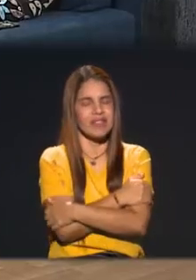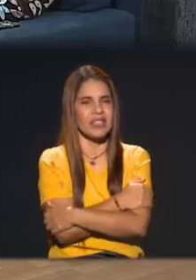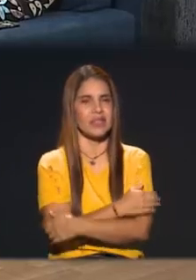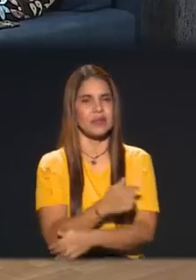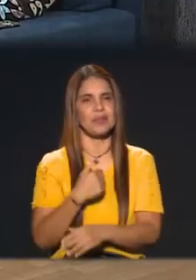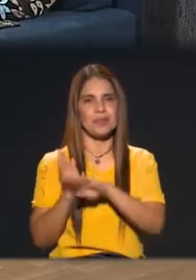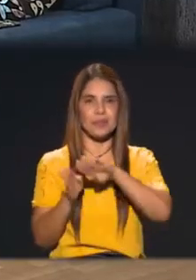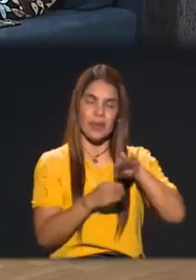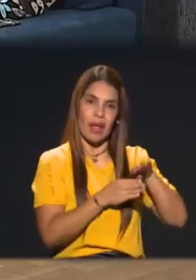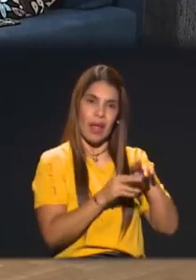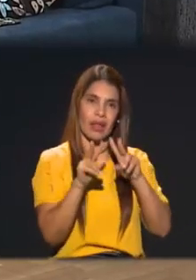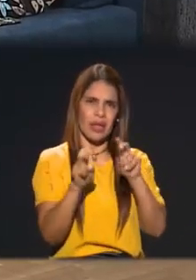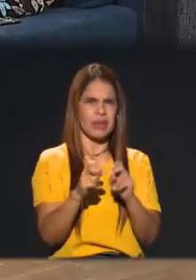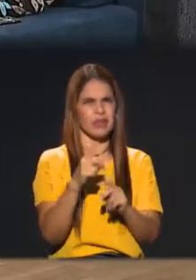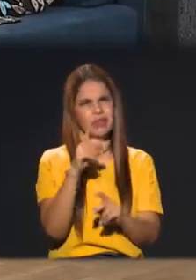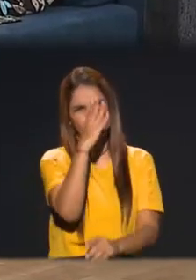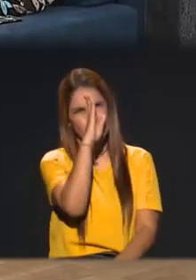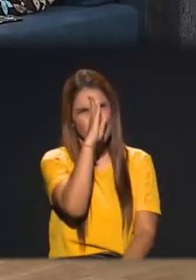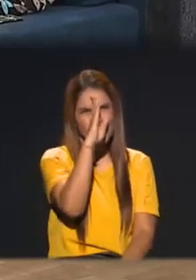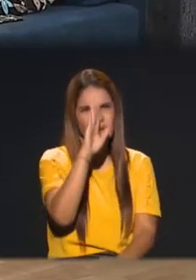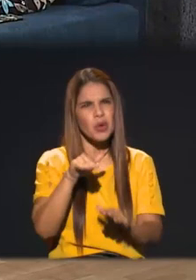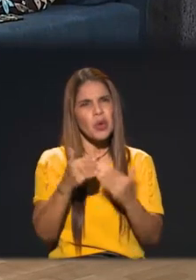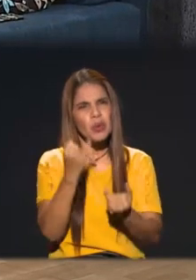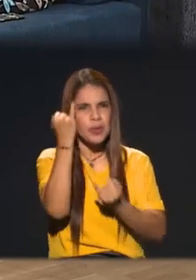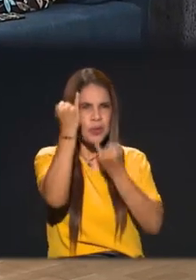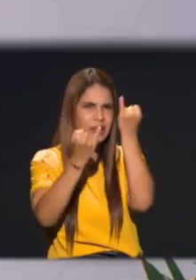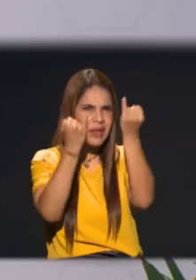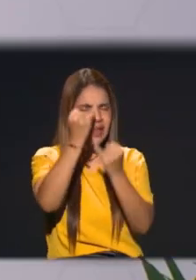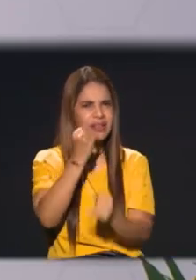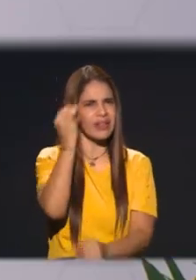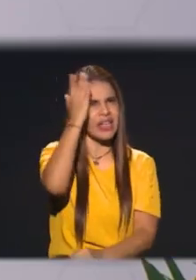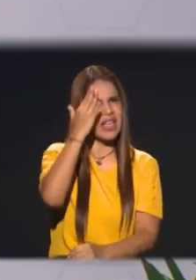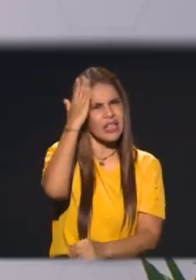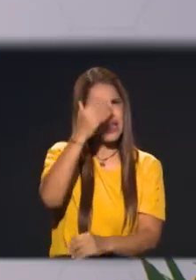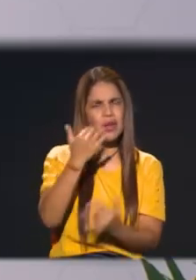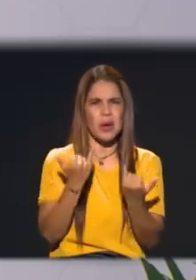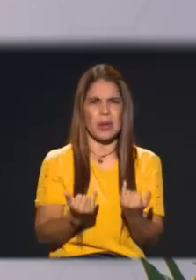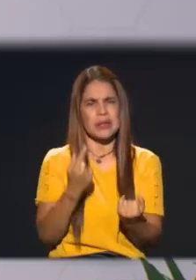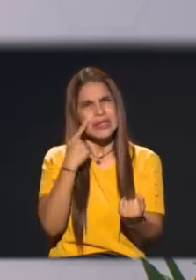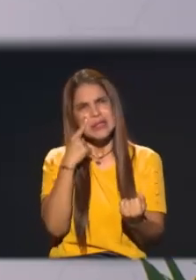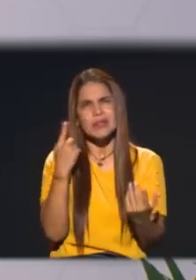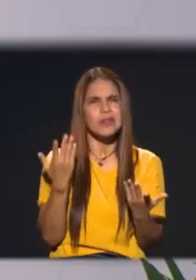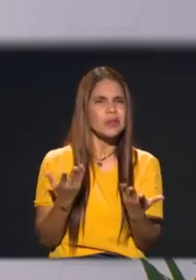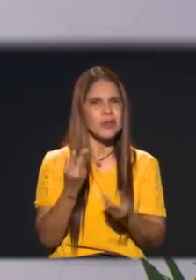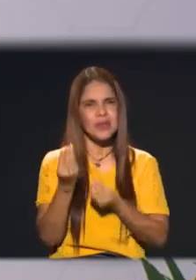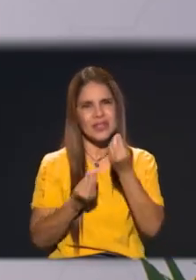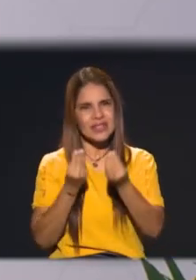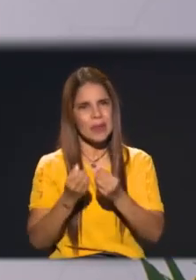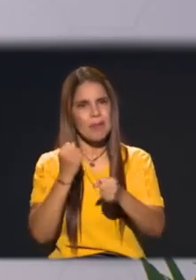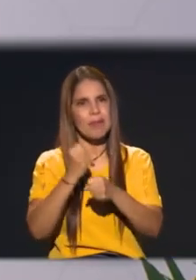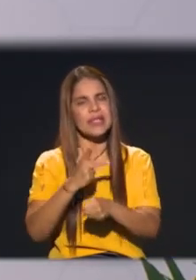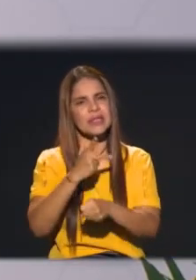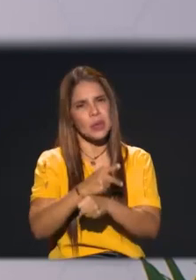duda, Cristina, y es cómo le ha tocado a usted reinventarse o cómo le ha tocado estos retos en este momento con los niños de